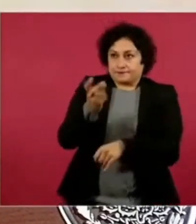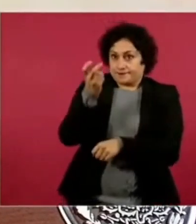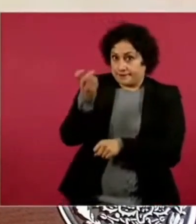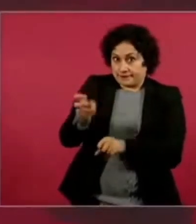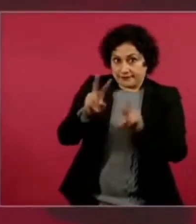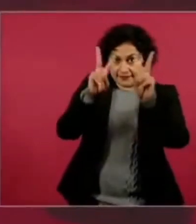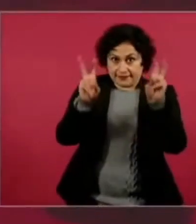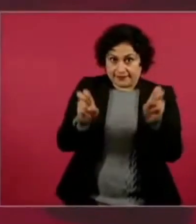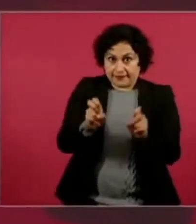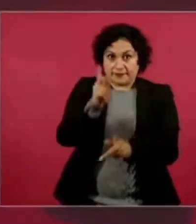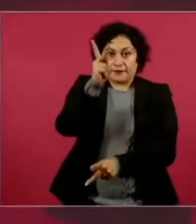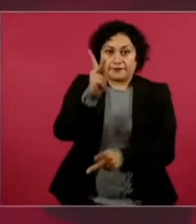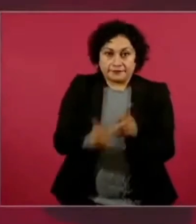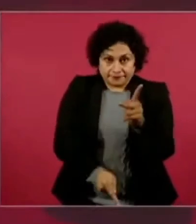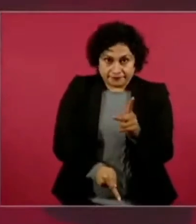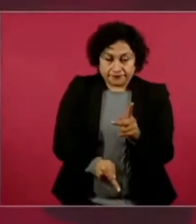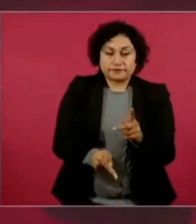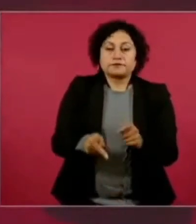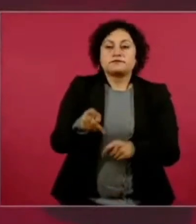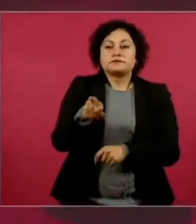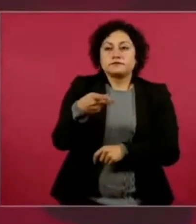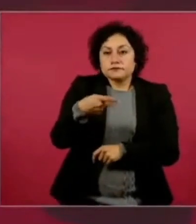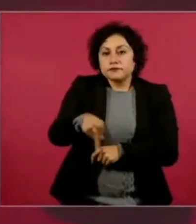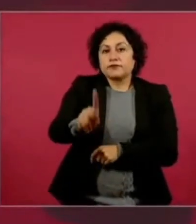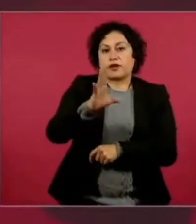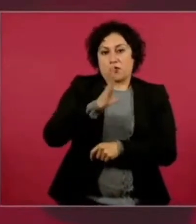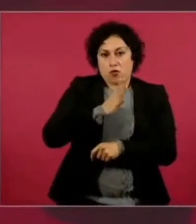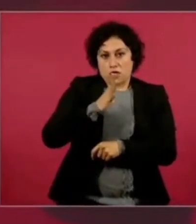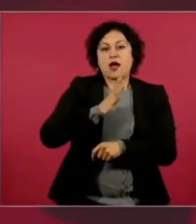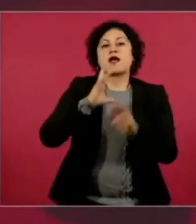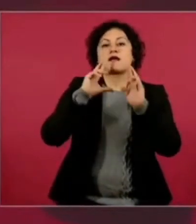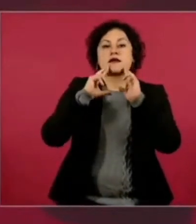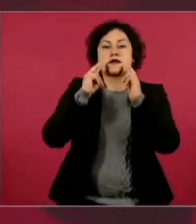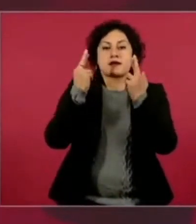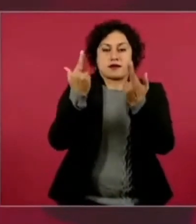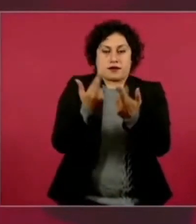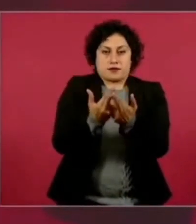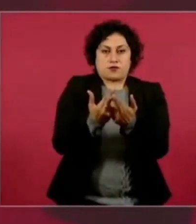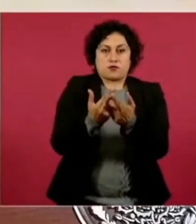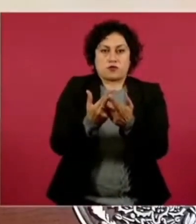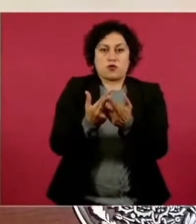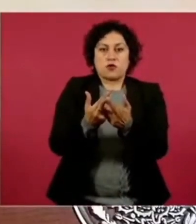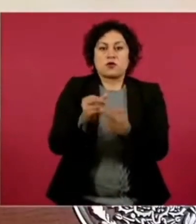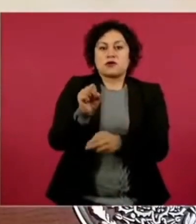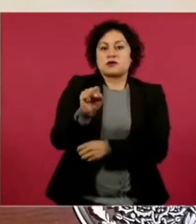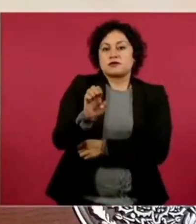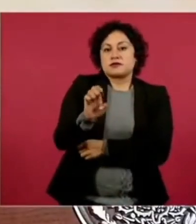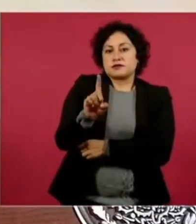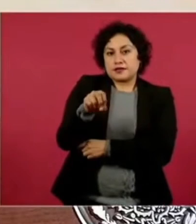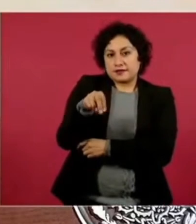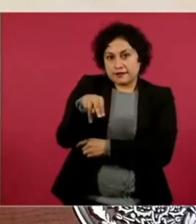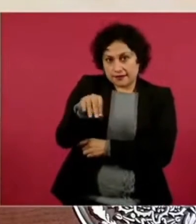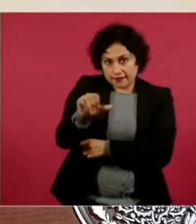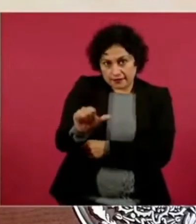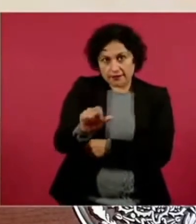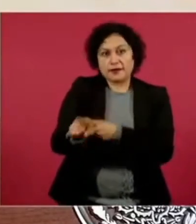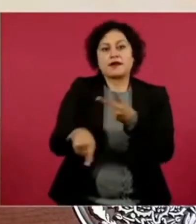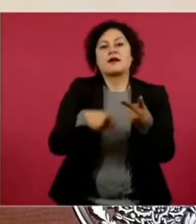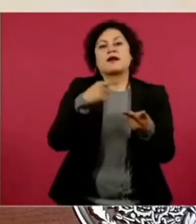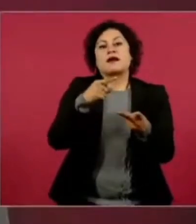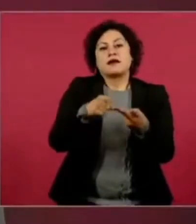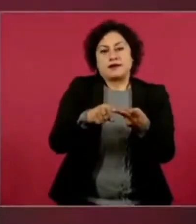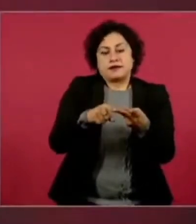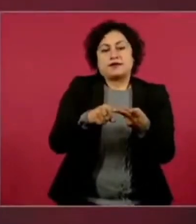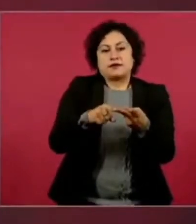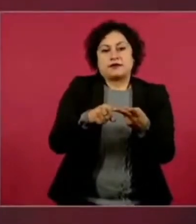la Secretaría de Defensa y la Secretaría de Seguridad